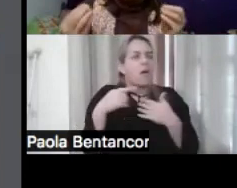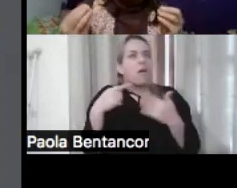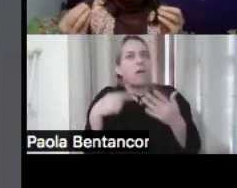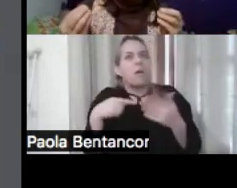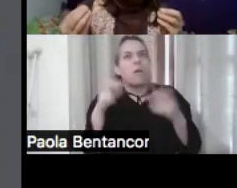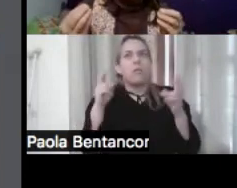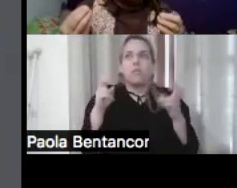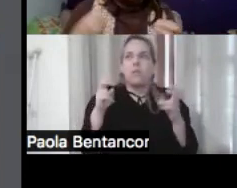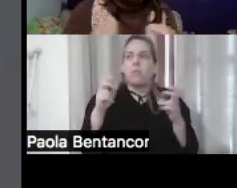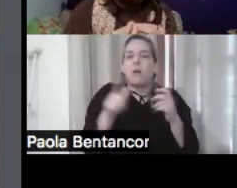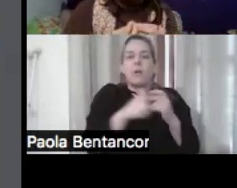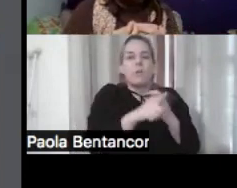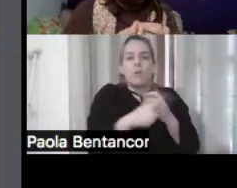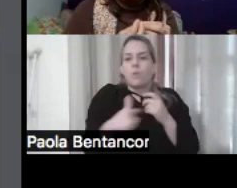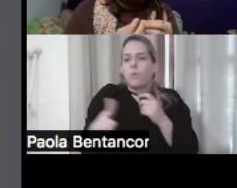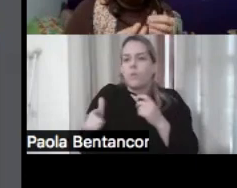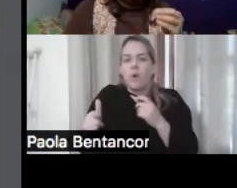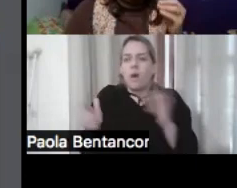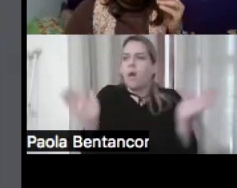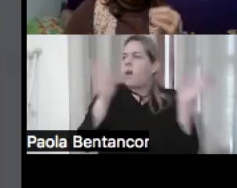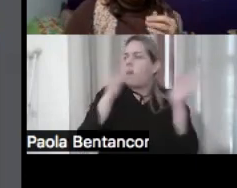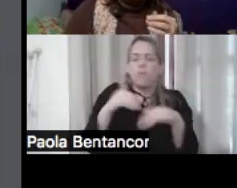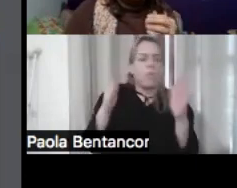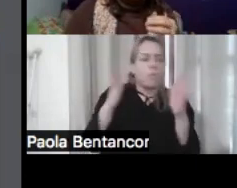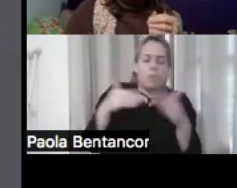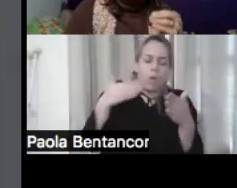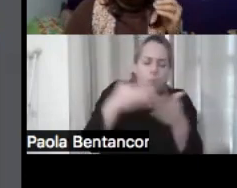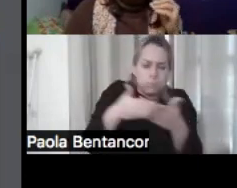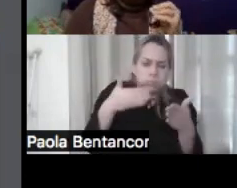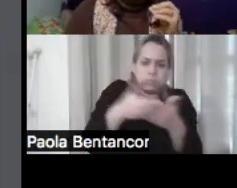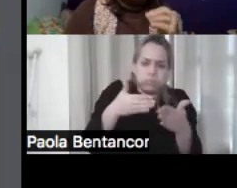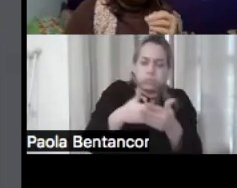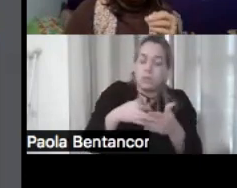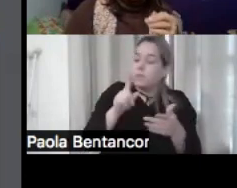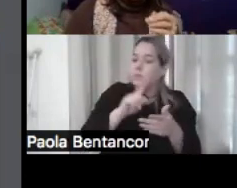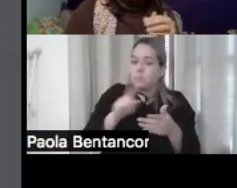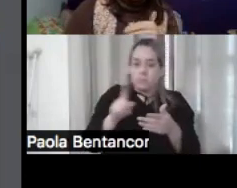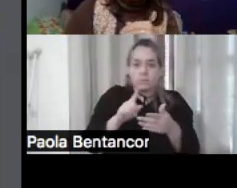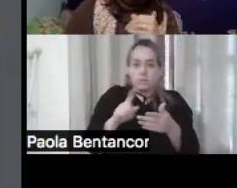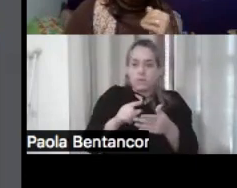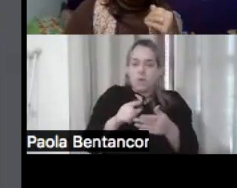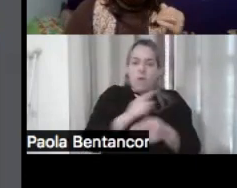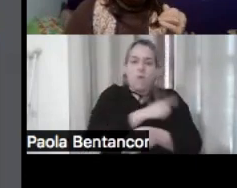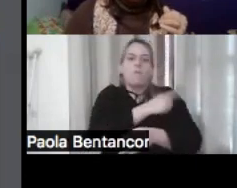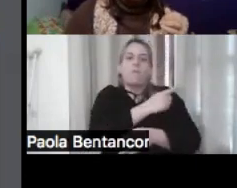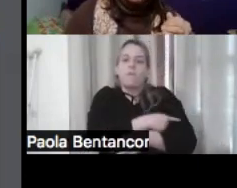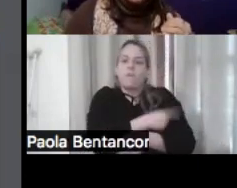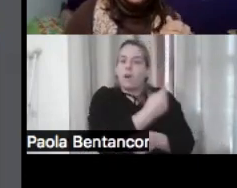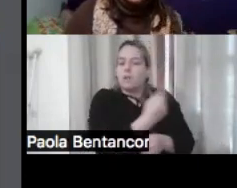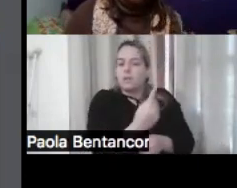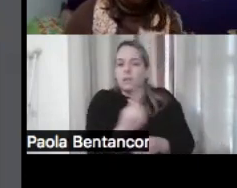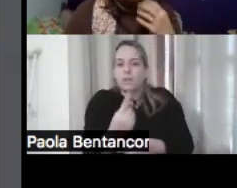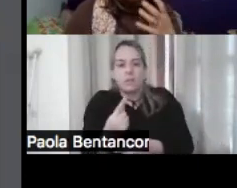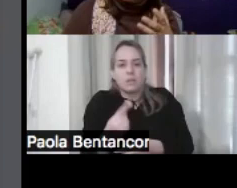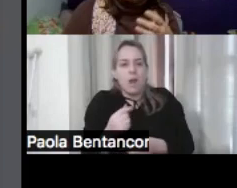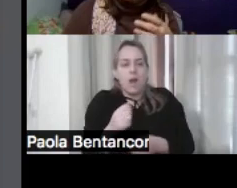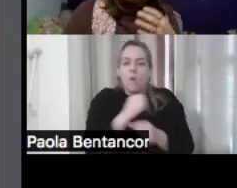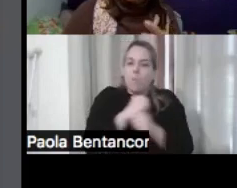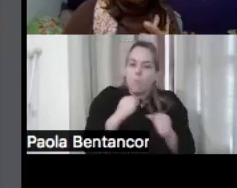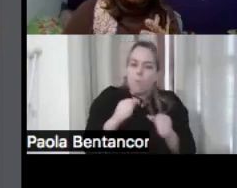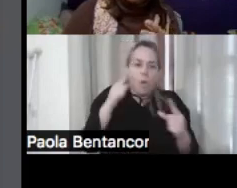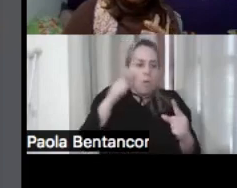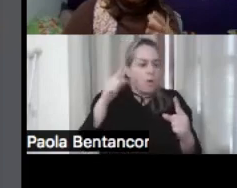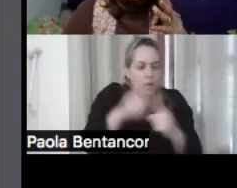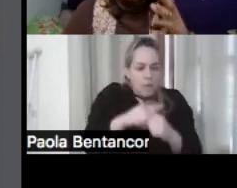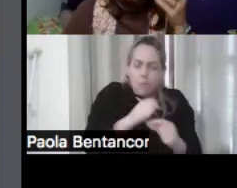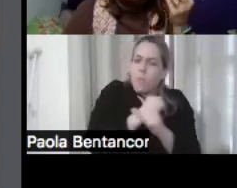en la ausencia de alguna función o estructura, sino que se basa en las fortalezas. Ya no ponemos la mirada en lo que no